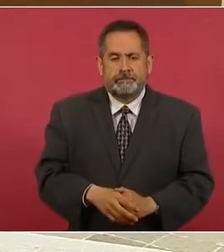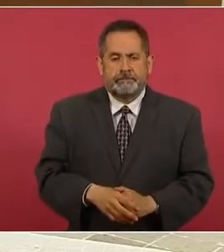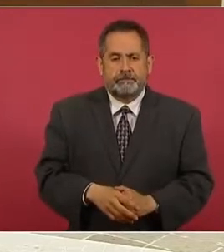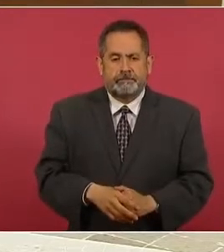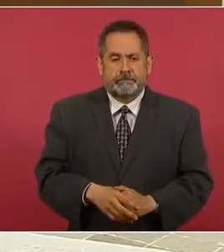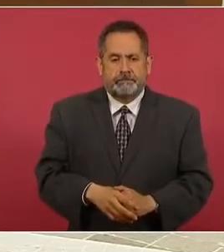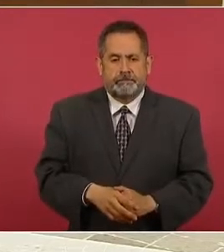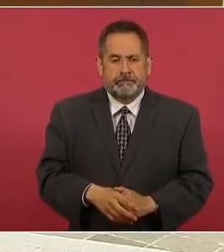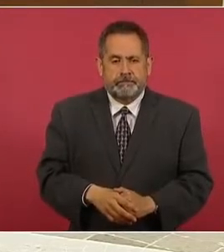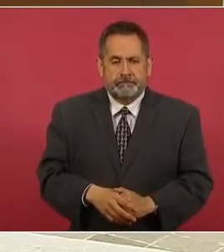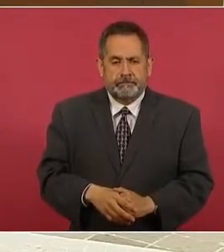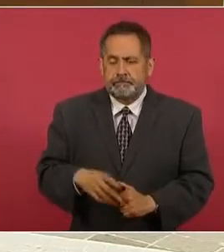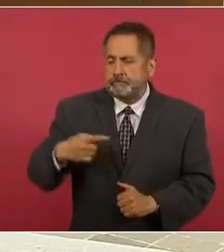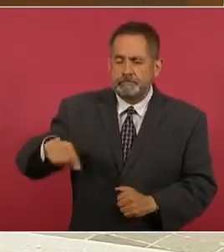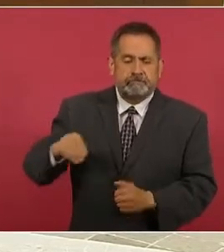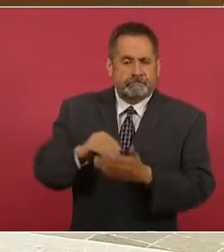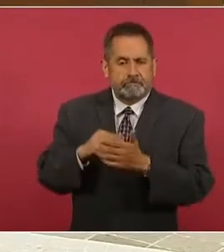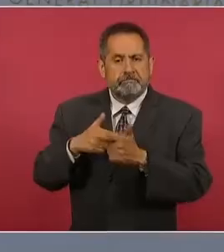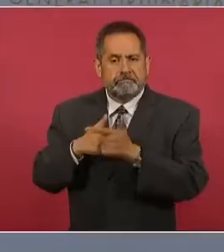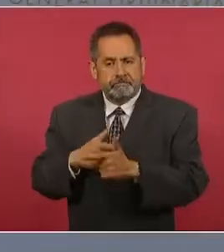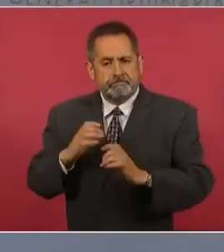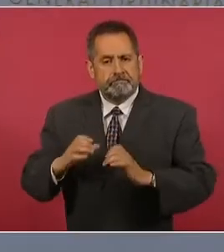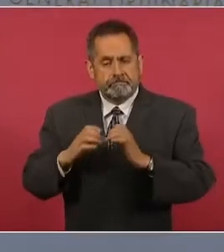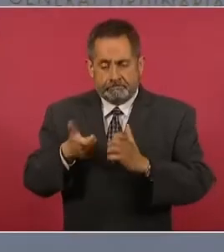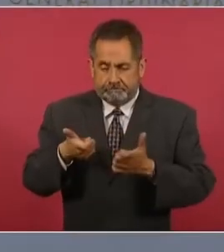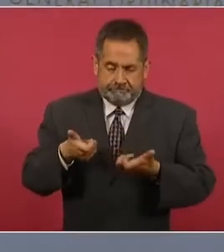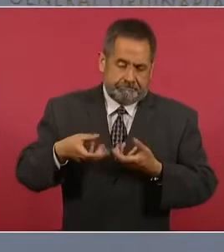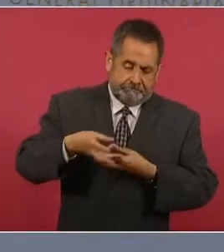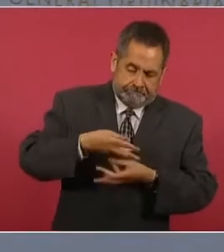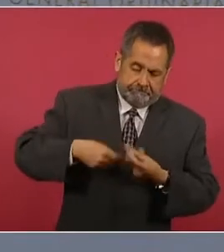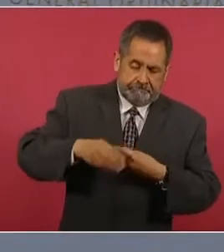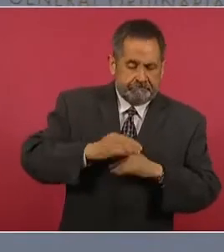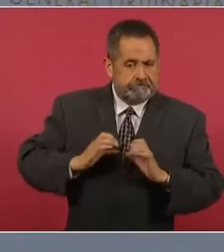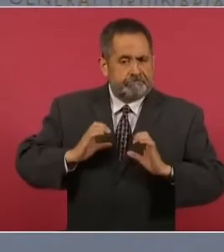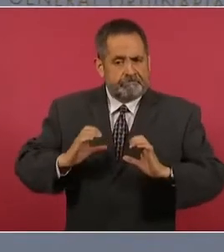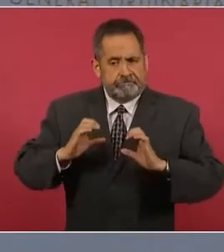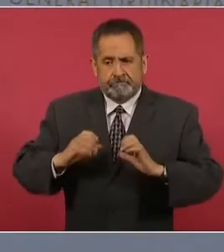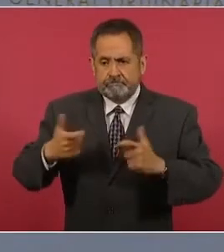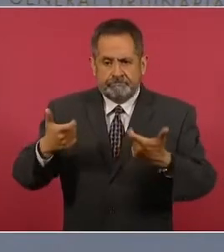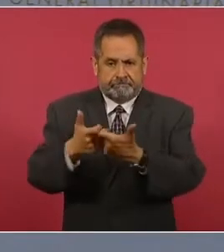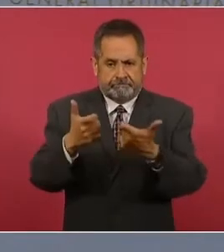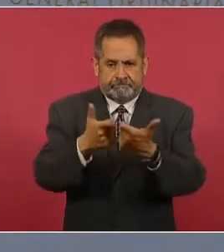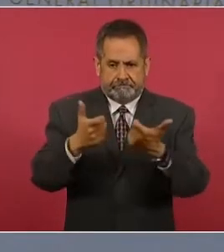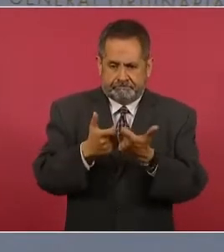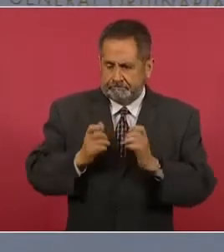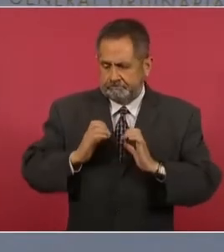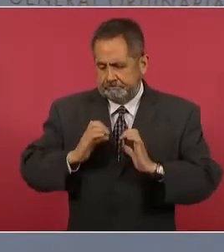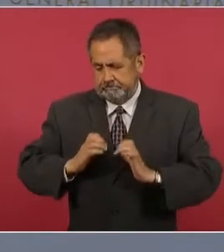Y seguir cuidando los fondos de los trabajadores.